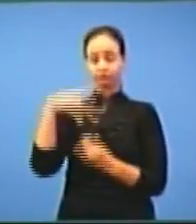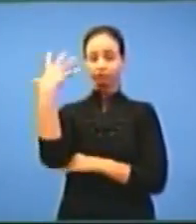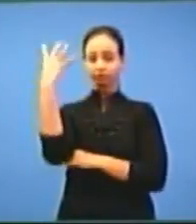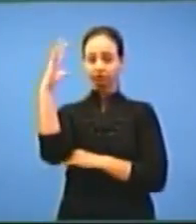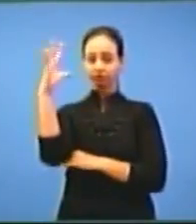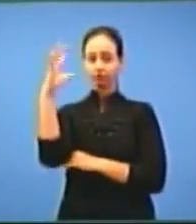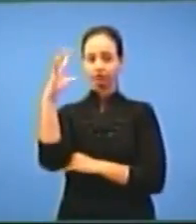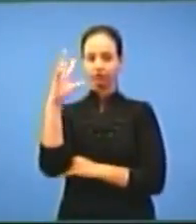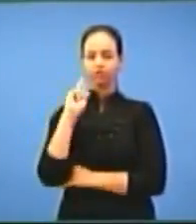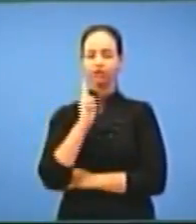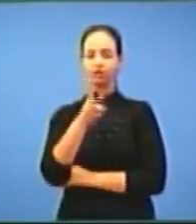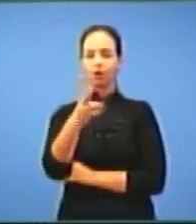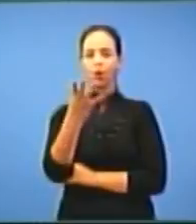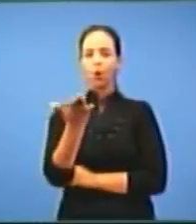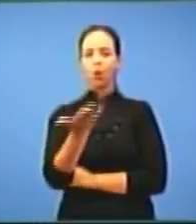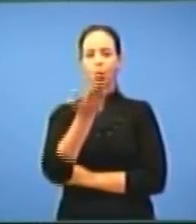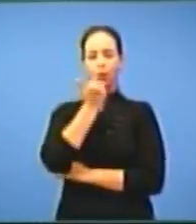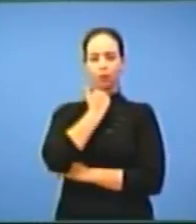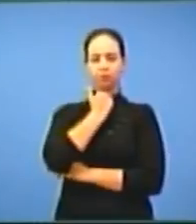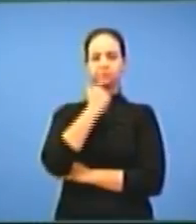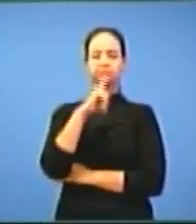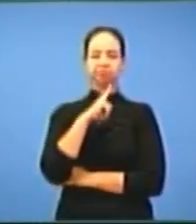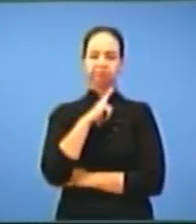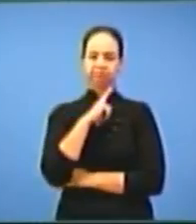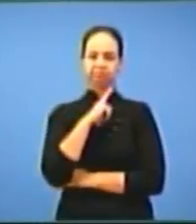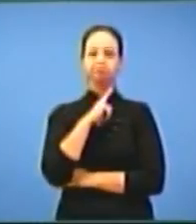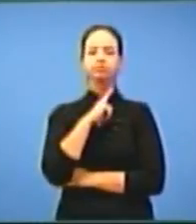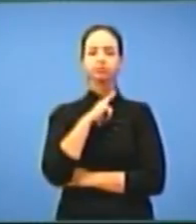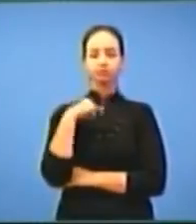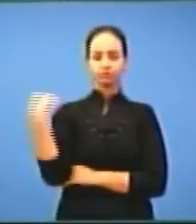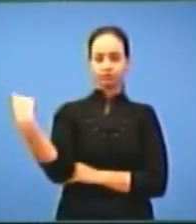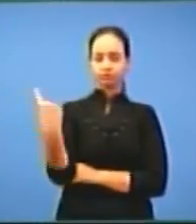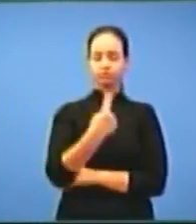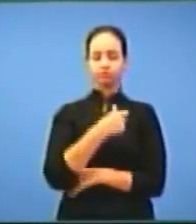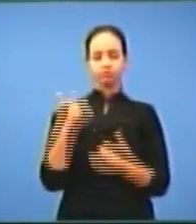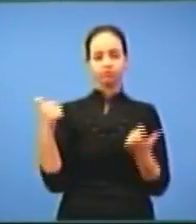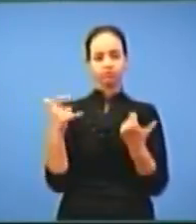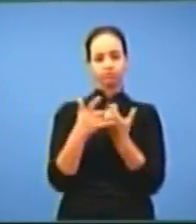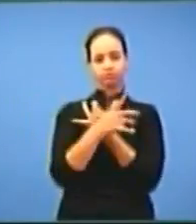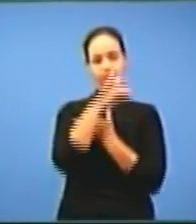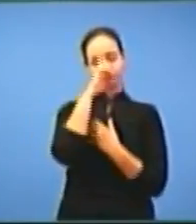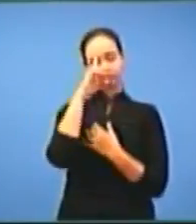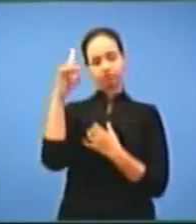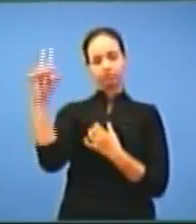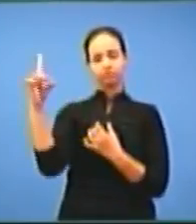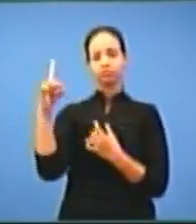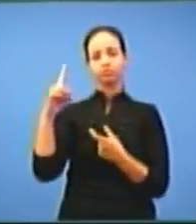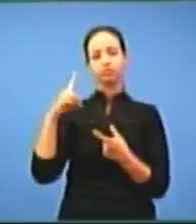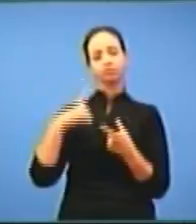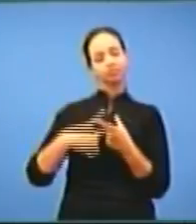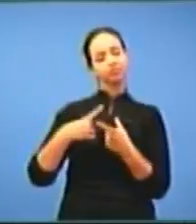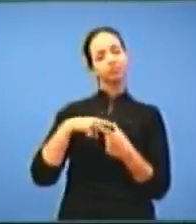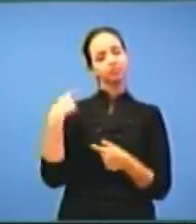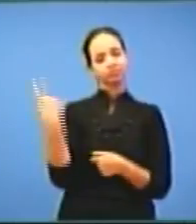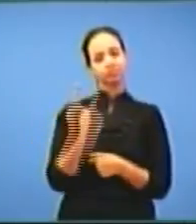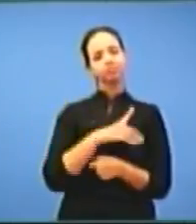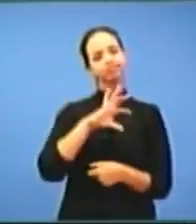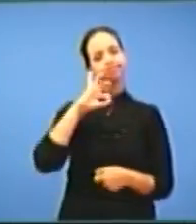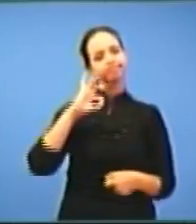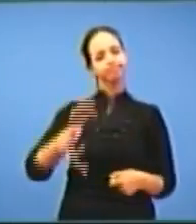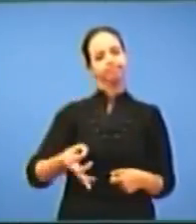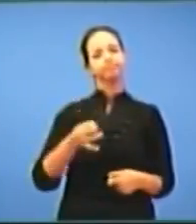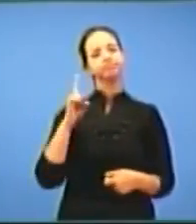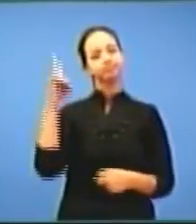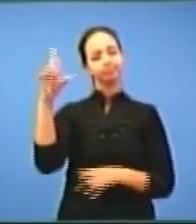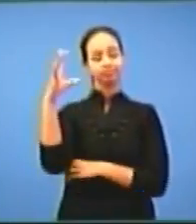higuera. Era un alimento para todos nosotros. Y nosotros glorificamos el nombre del Señor por saber que